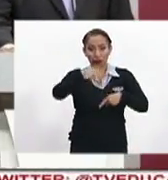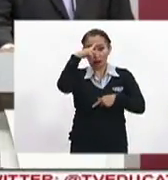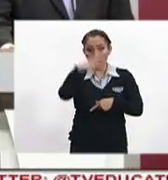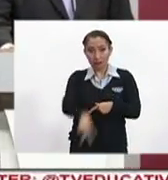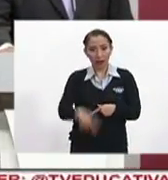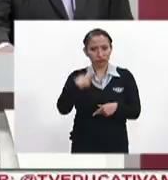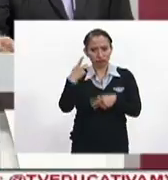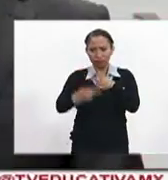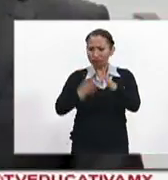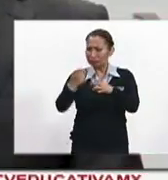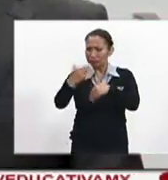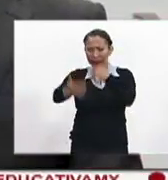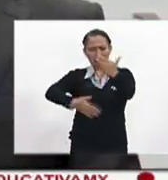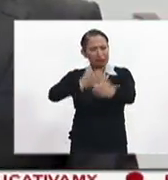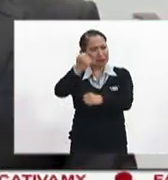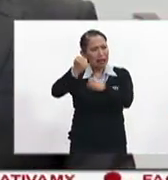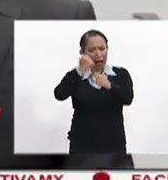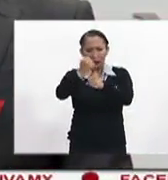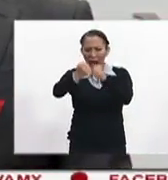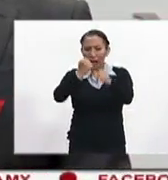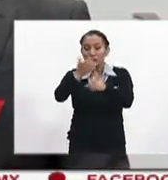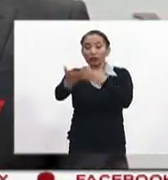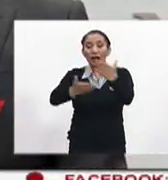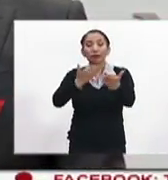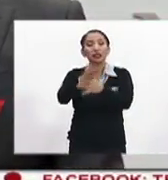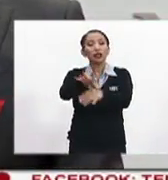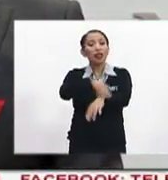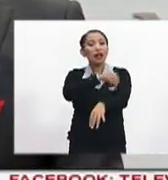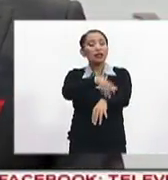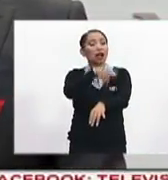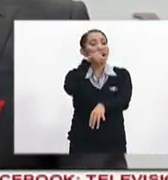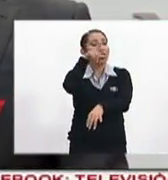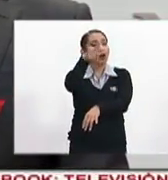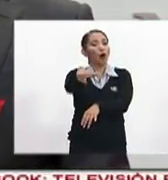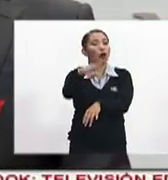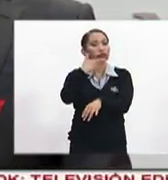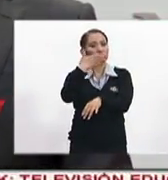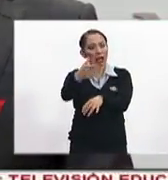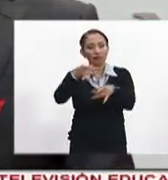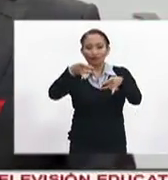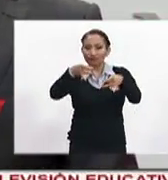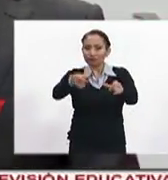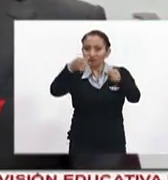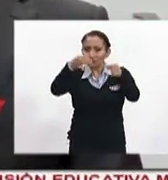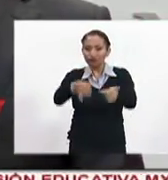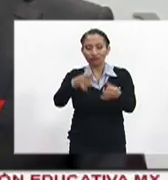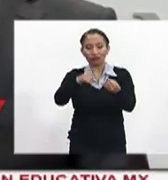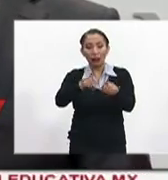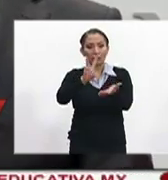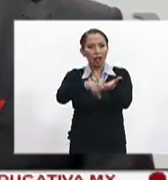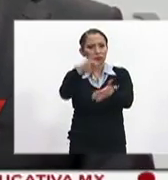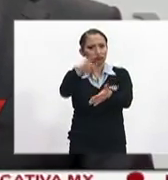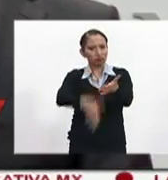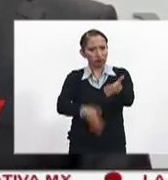por muchas generaciones más, un servicio de energía eléctrica de mayor calidad, a precios competitivos y